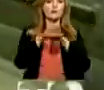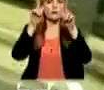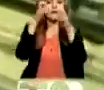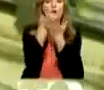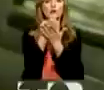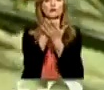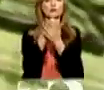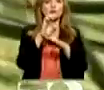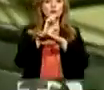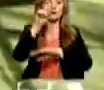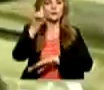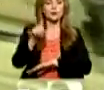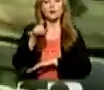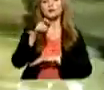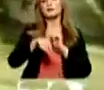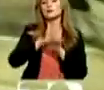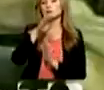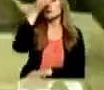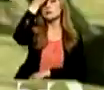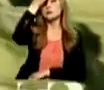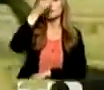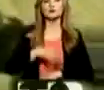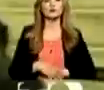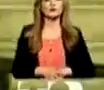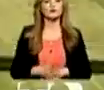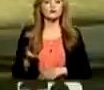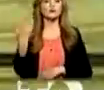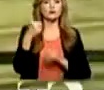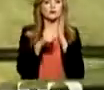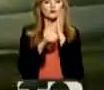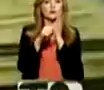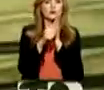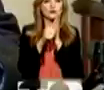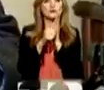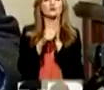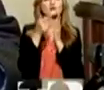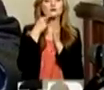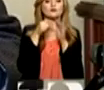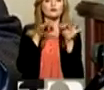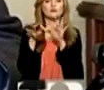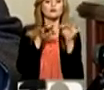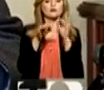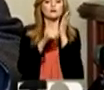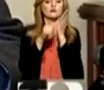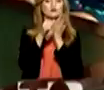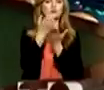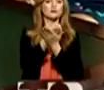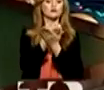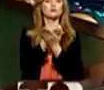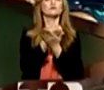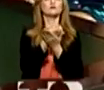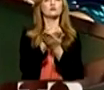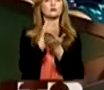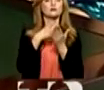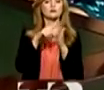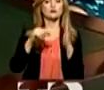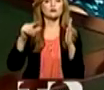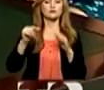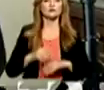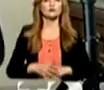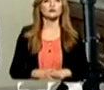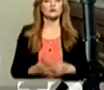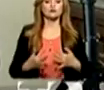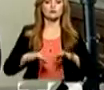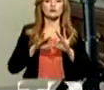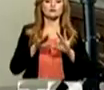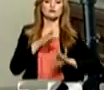deberá adquirir más deuda, algo que reconoció en días pasados el ministro Richard Martínez. Lo importante, explica René Ortiz, es generar confianza. Y